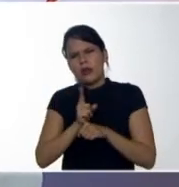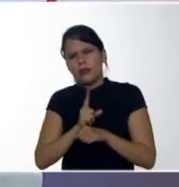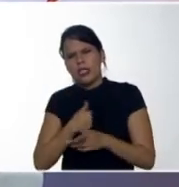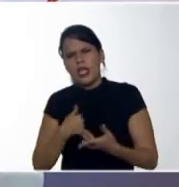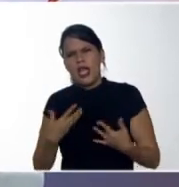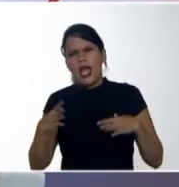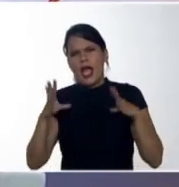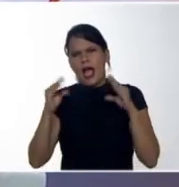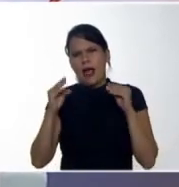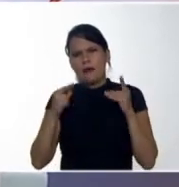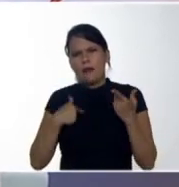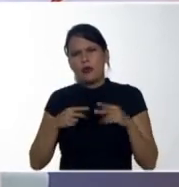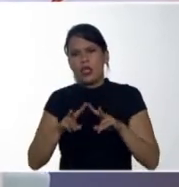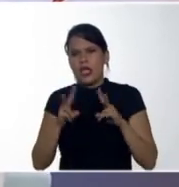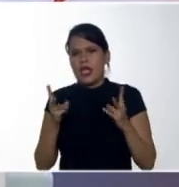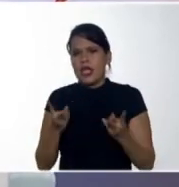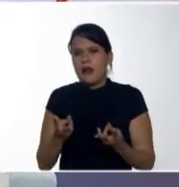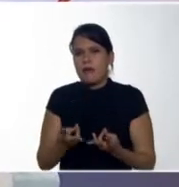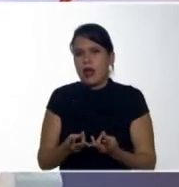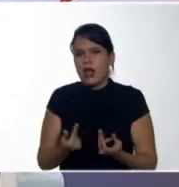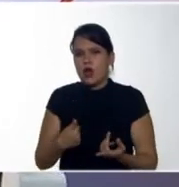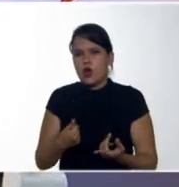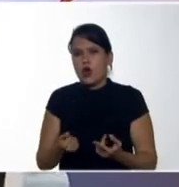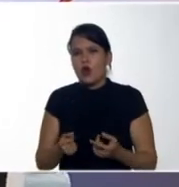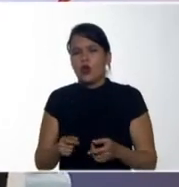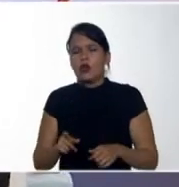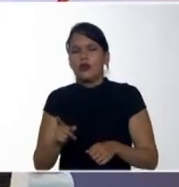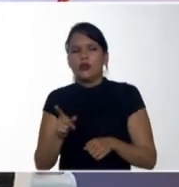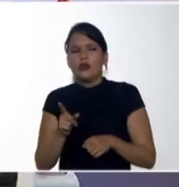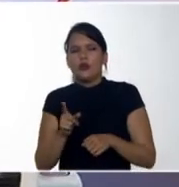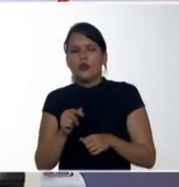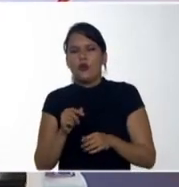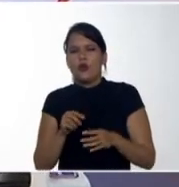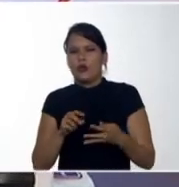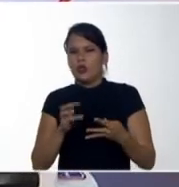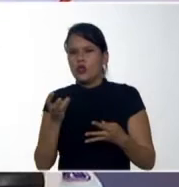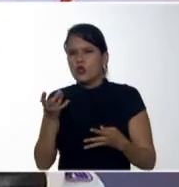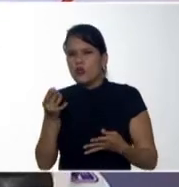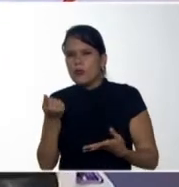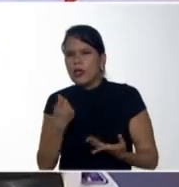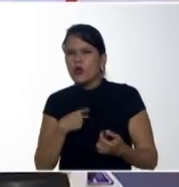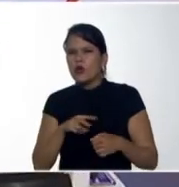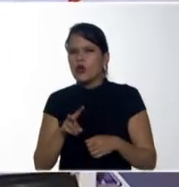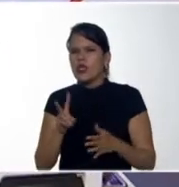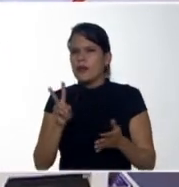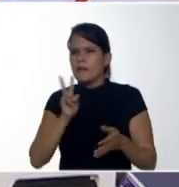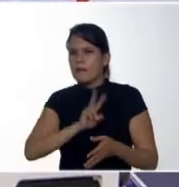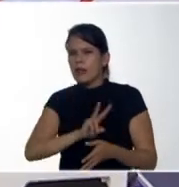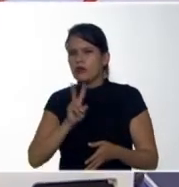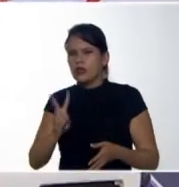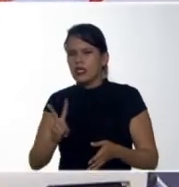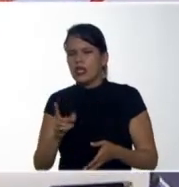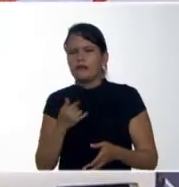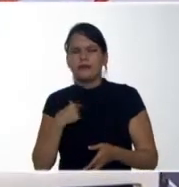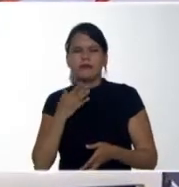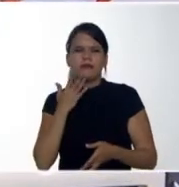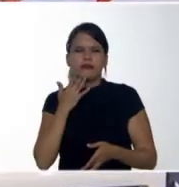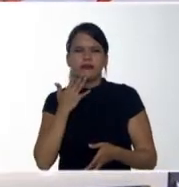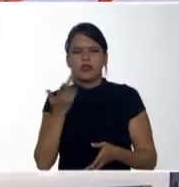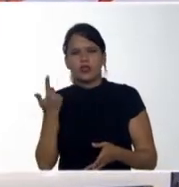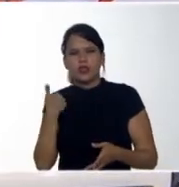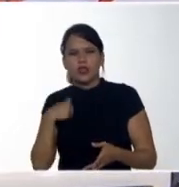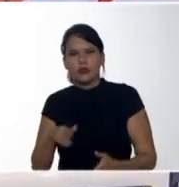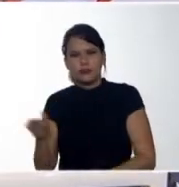que es el valor absoluto o módulo de velocidad. Quiere decir que si yo tengo acá en